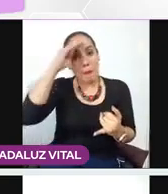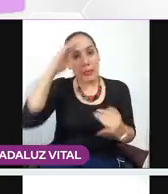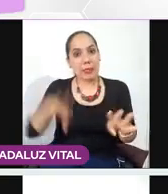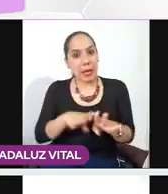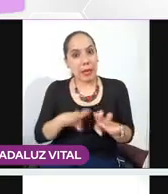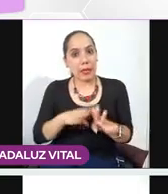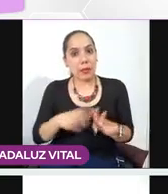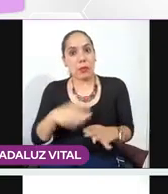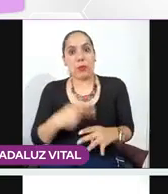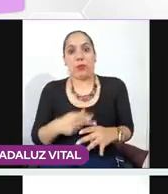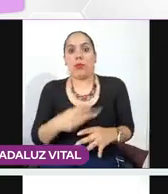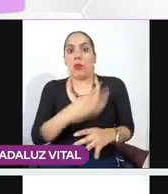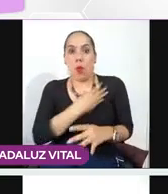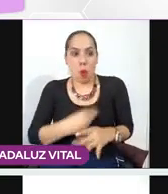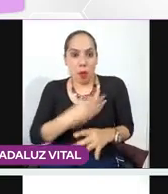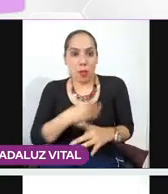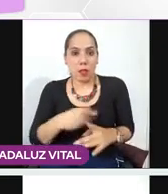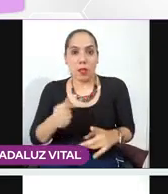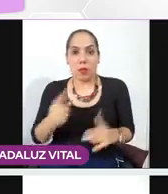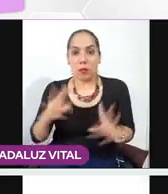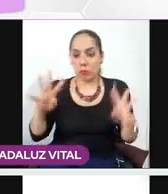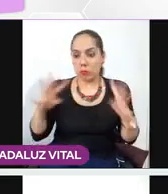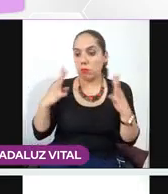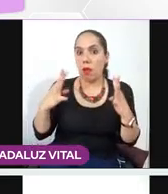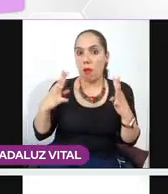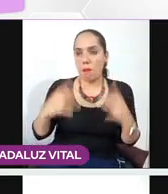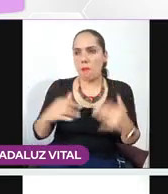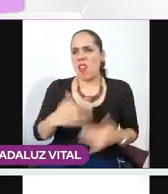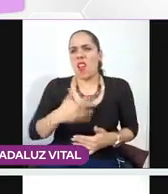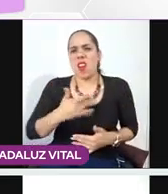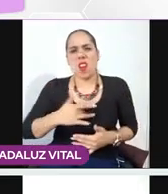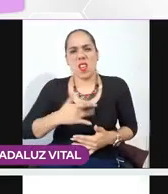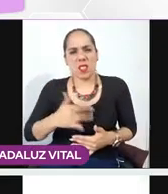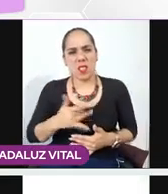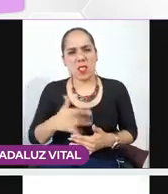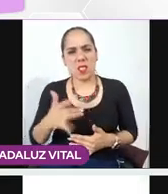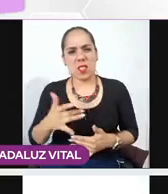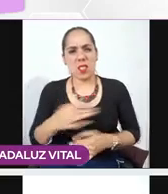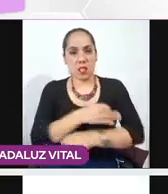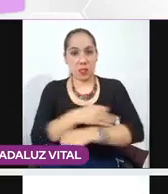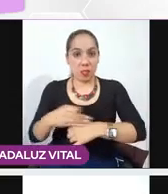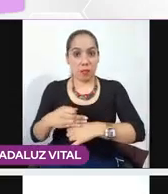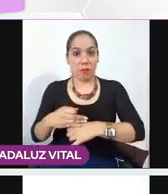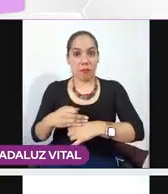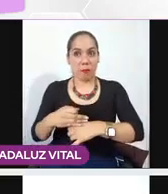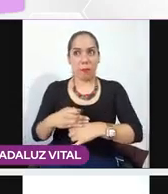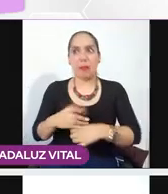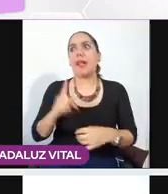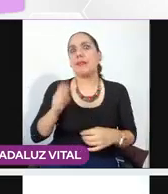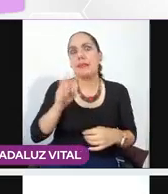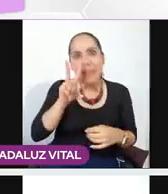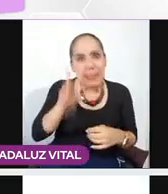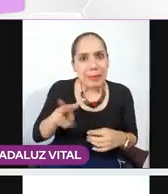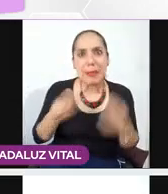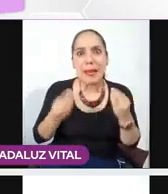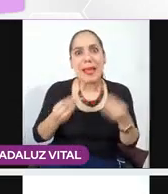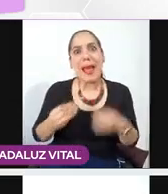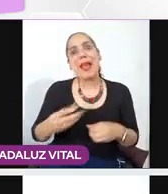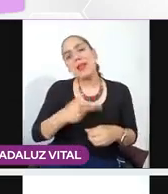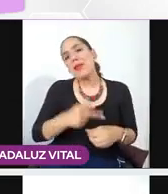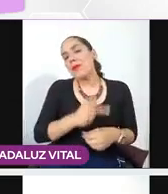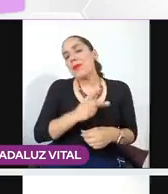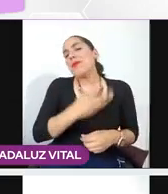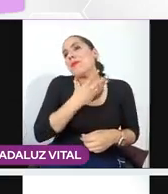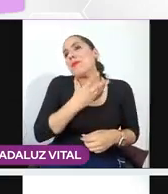tenido experiencias en que los hijos, dicen, ya divórciate. O sea, ya no eres feliz, ¿por qué no te divorcias,